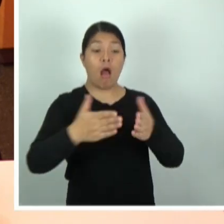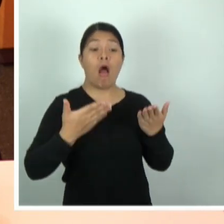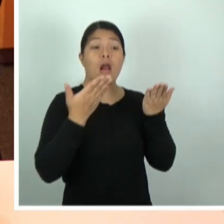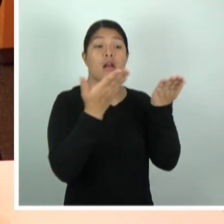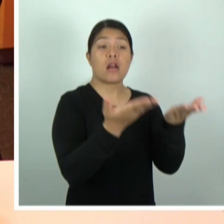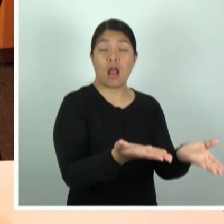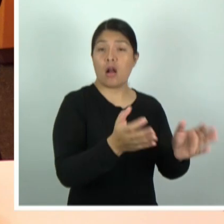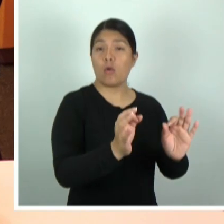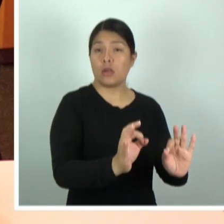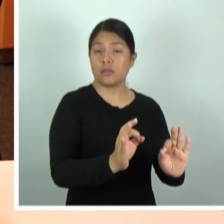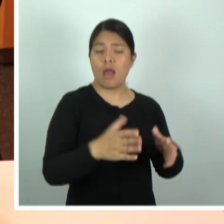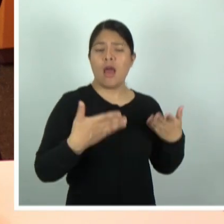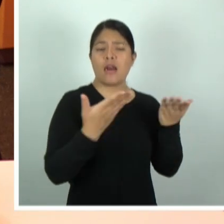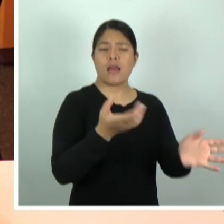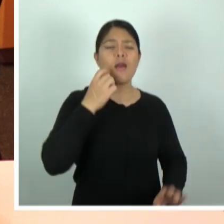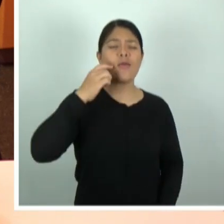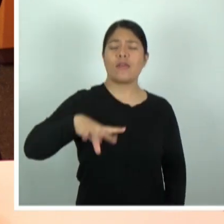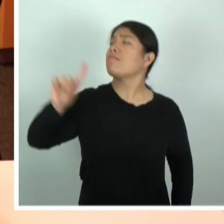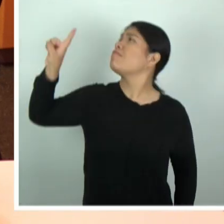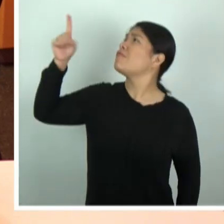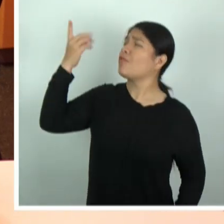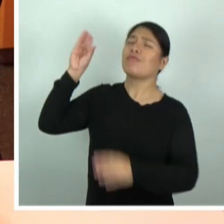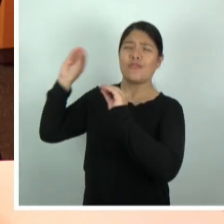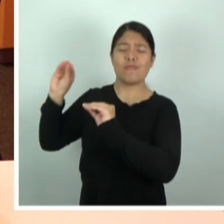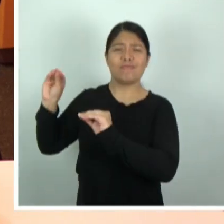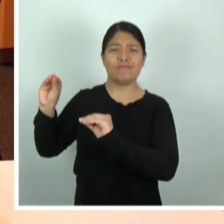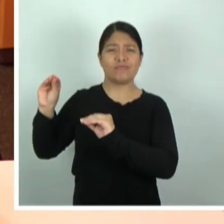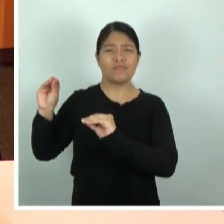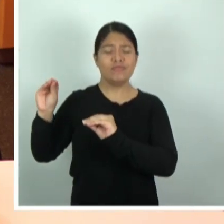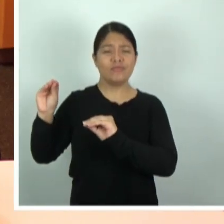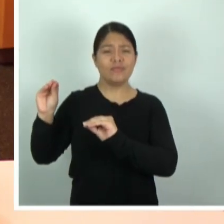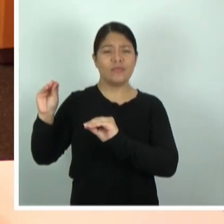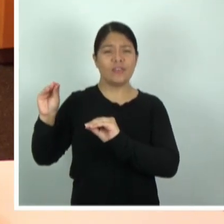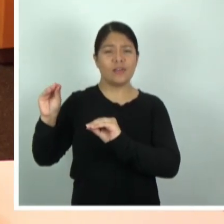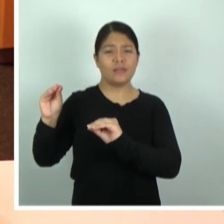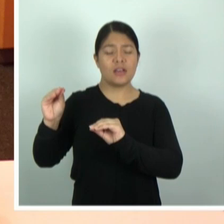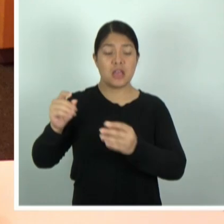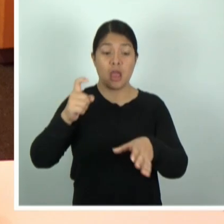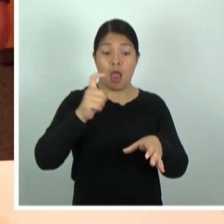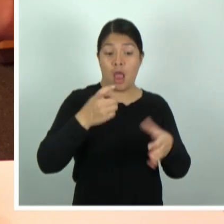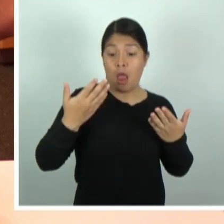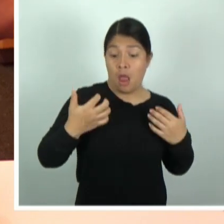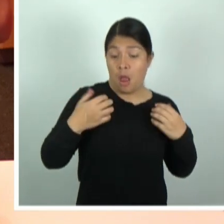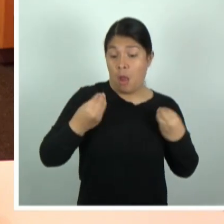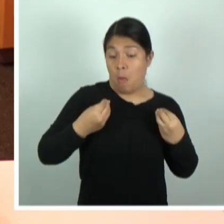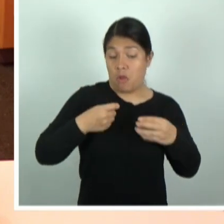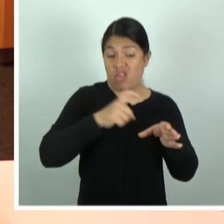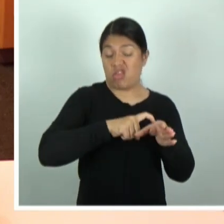un regalo de Dios, la santidad. Y el estilo de vida que tú y yo llevamos se